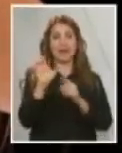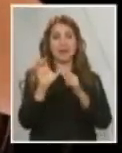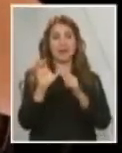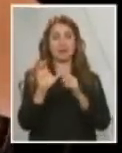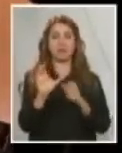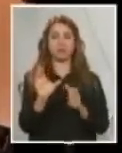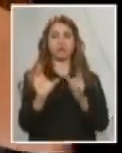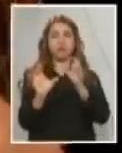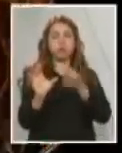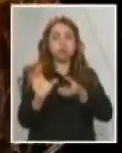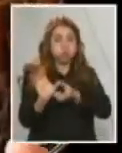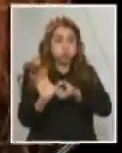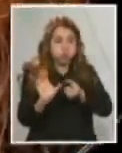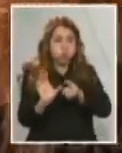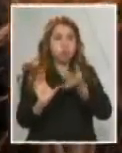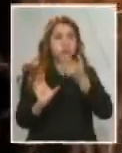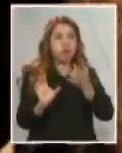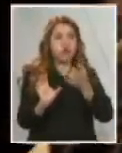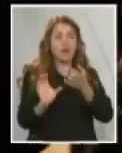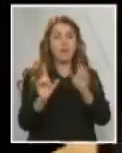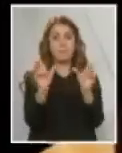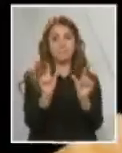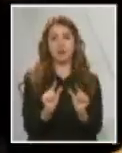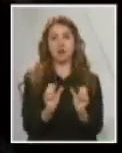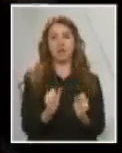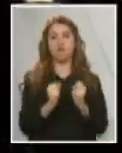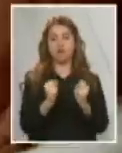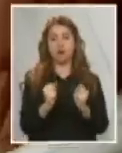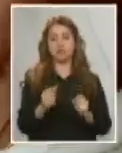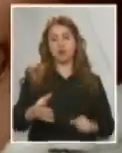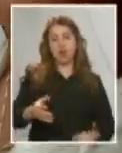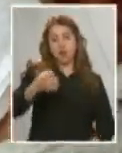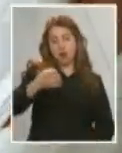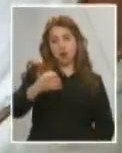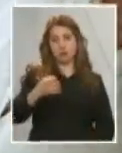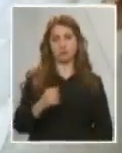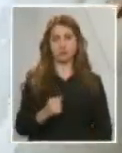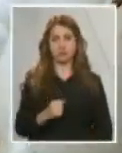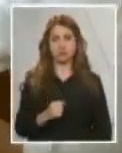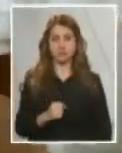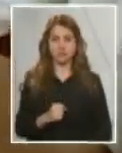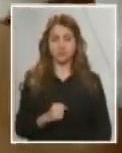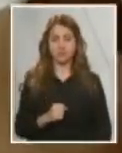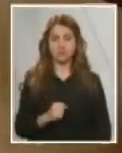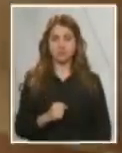dedo, de manera que se disminuya la fuerza al agarrar objetos.